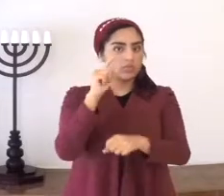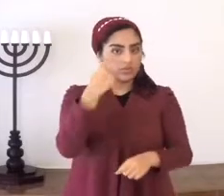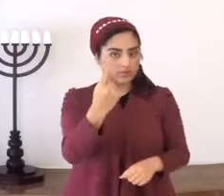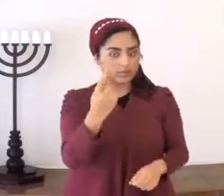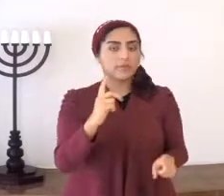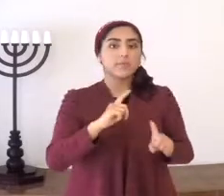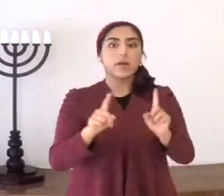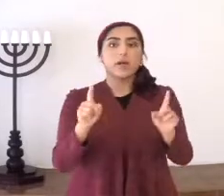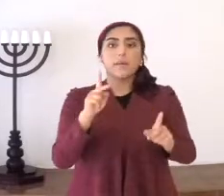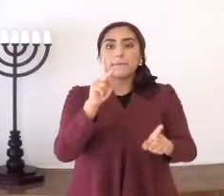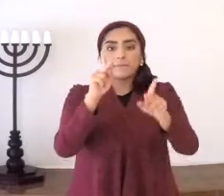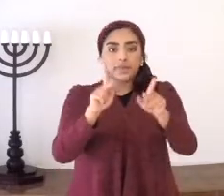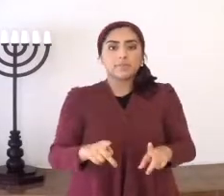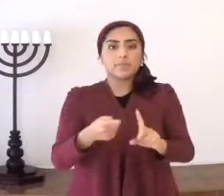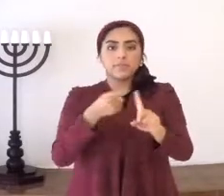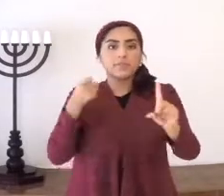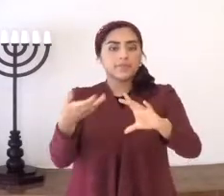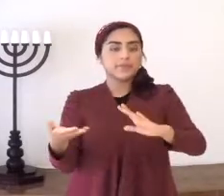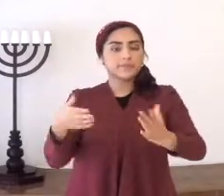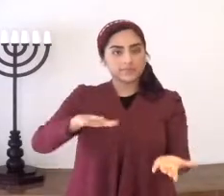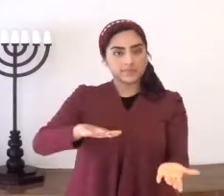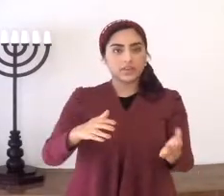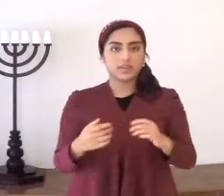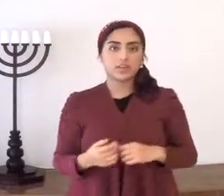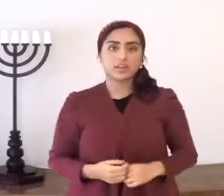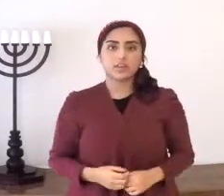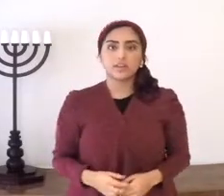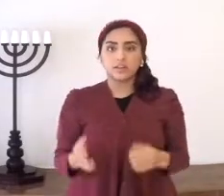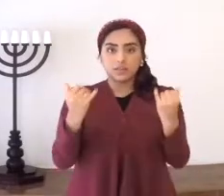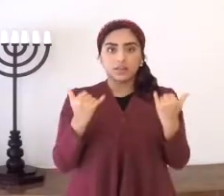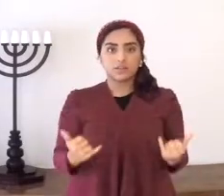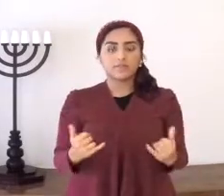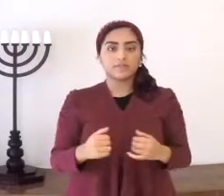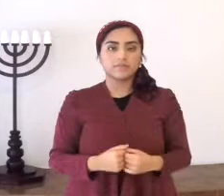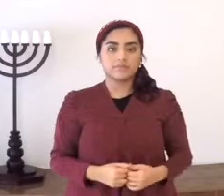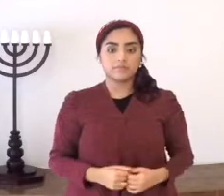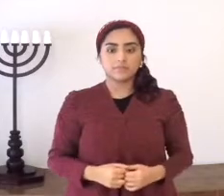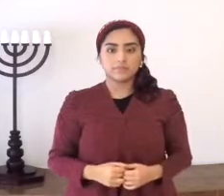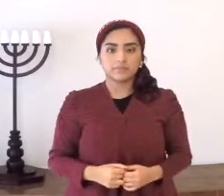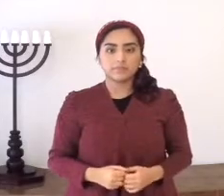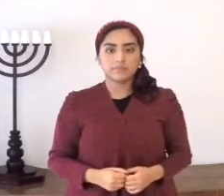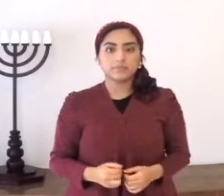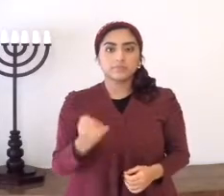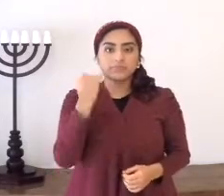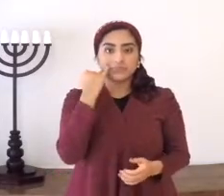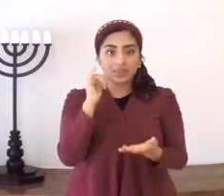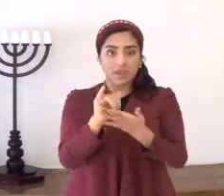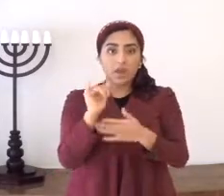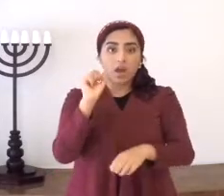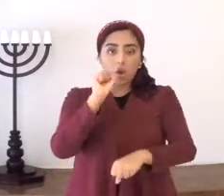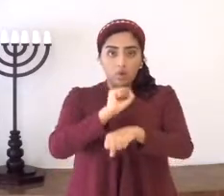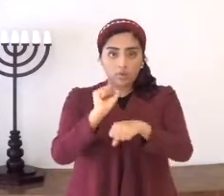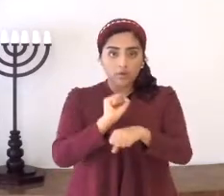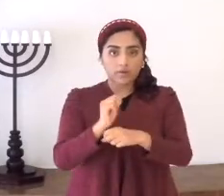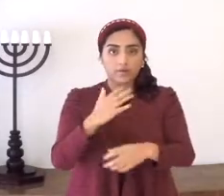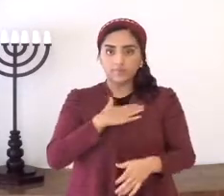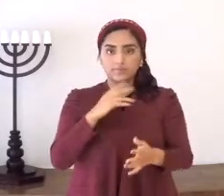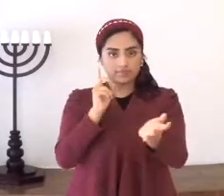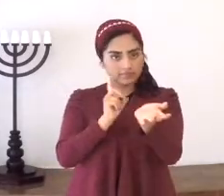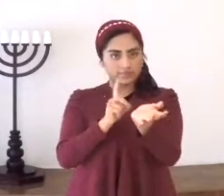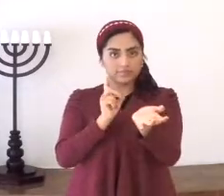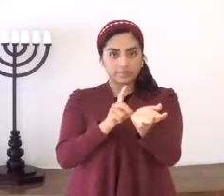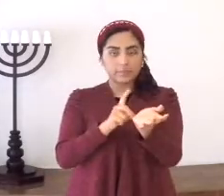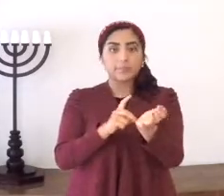Elohim rescata, a las personas de las garras de la muerte. Ahora, si ese es el trabajo